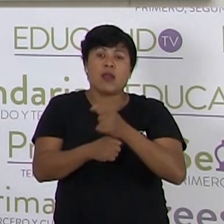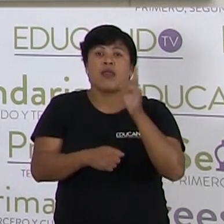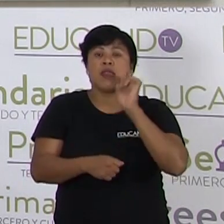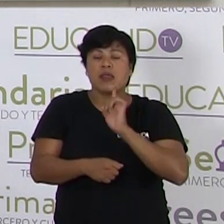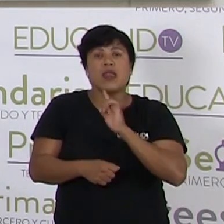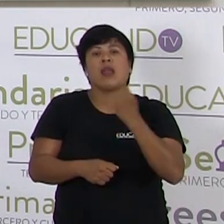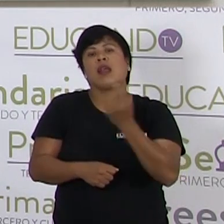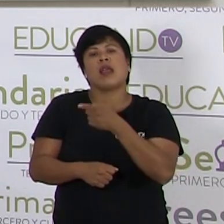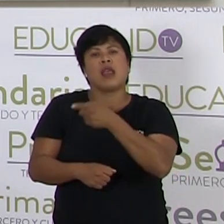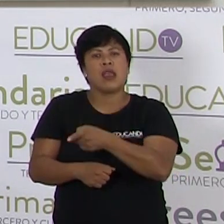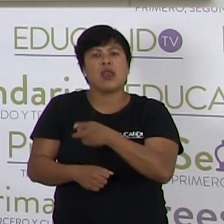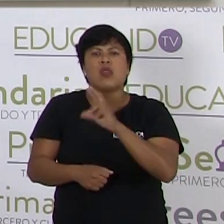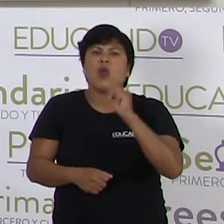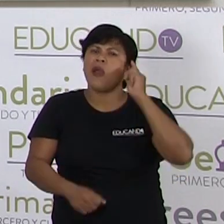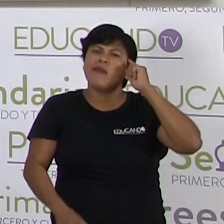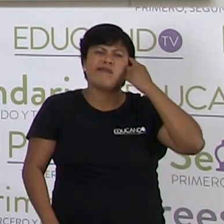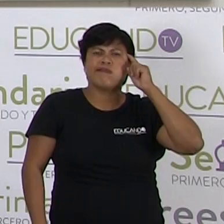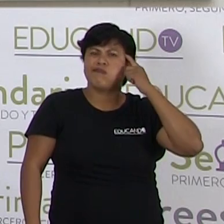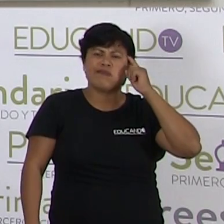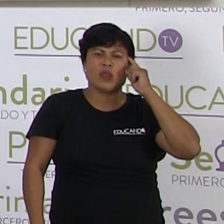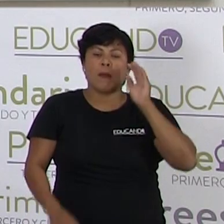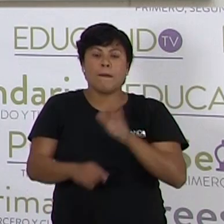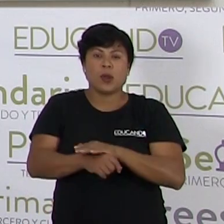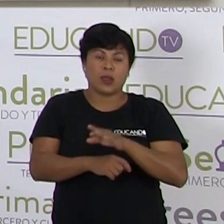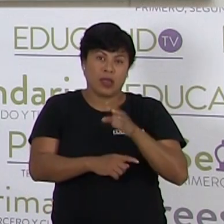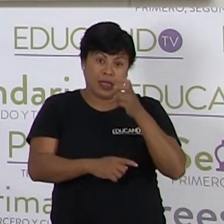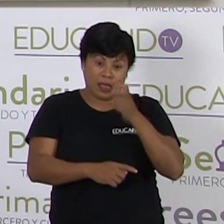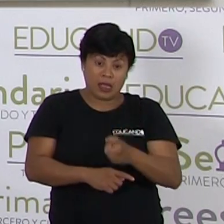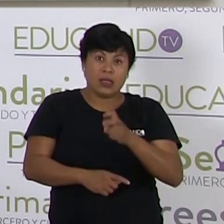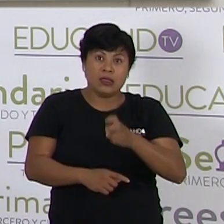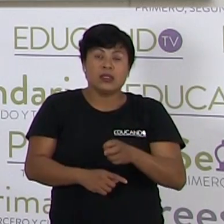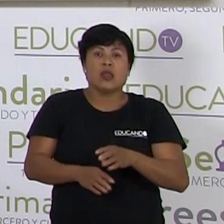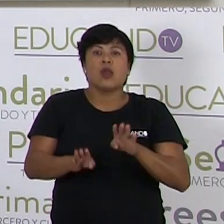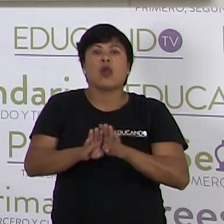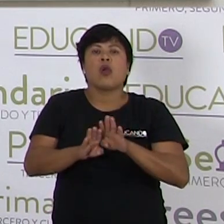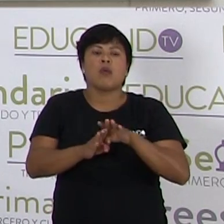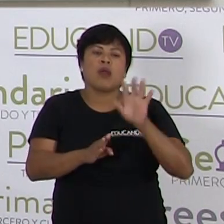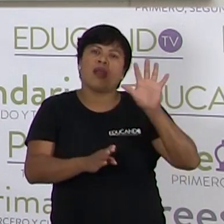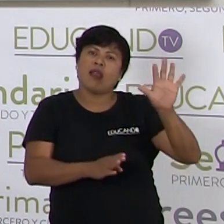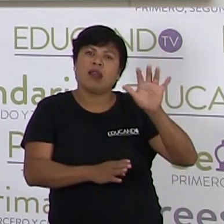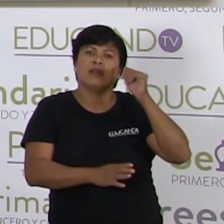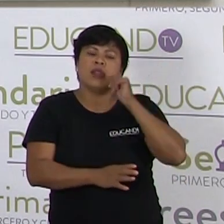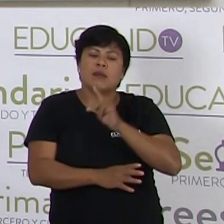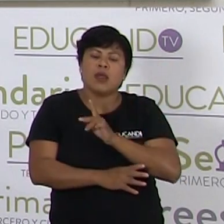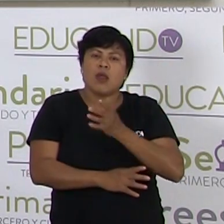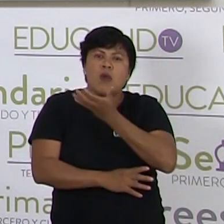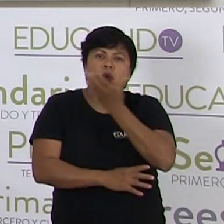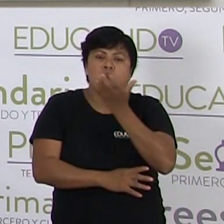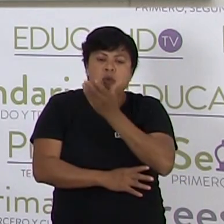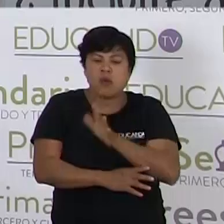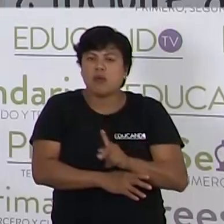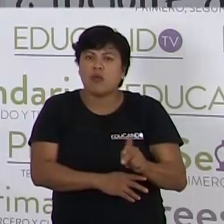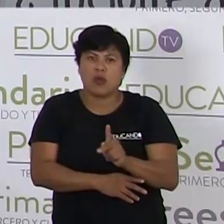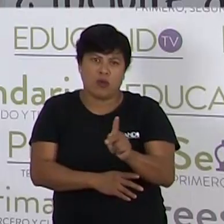que ella no estaba enojada, porque esa era la costumbre de su pueblo. Actualmente